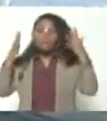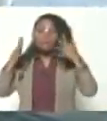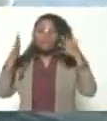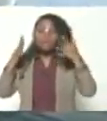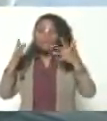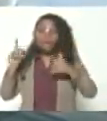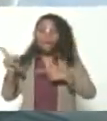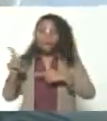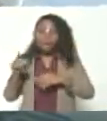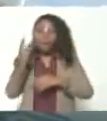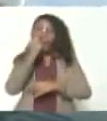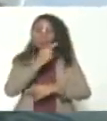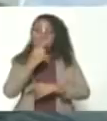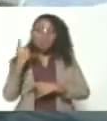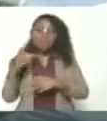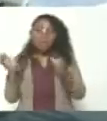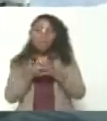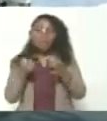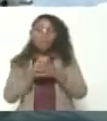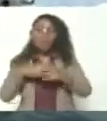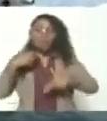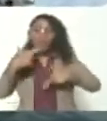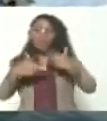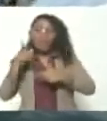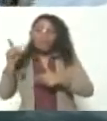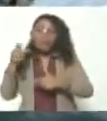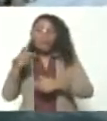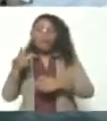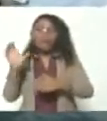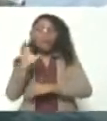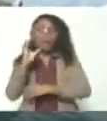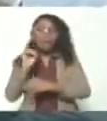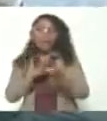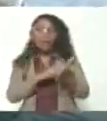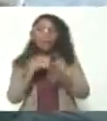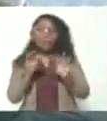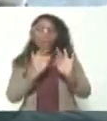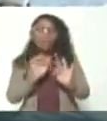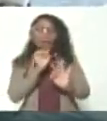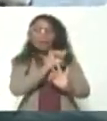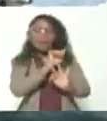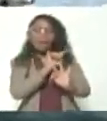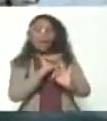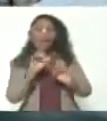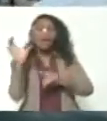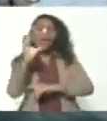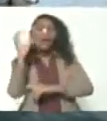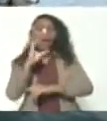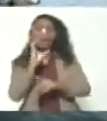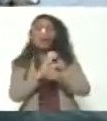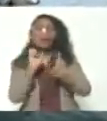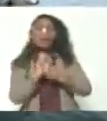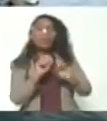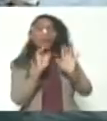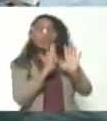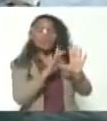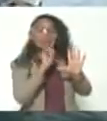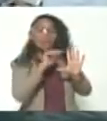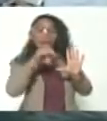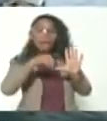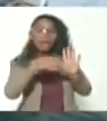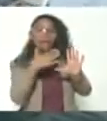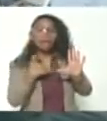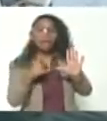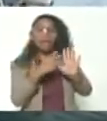buscando, como buscan todas estas bandas criminales en Colombia, es el modelo colombiano, como buscan en Colombia estos